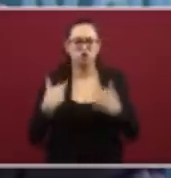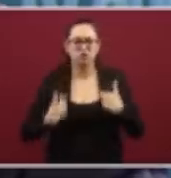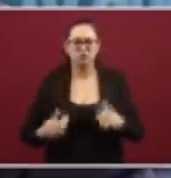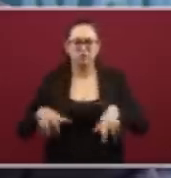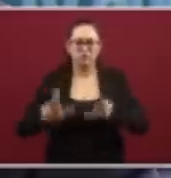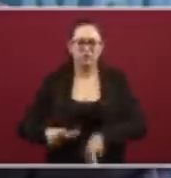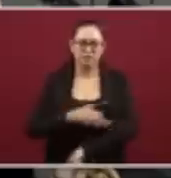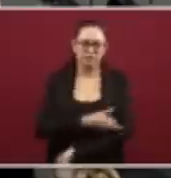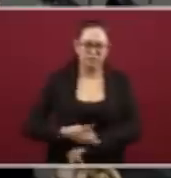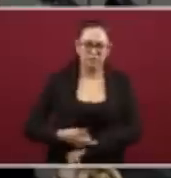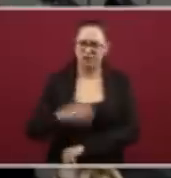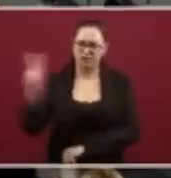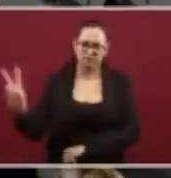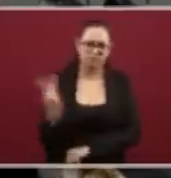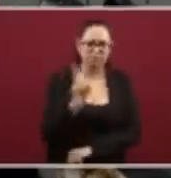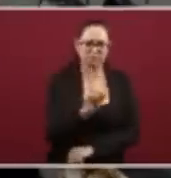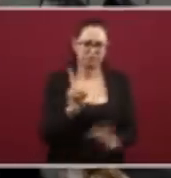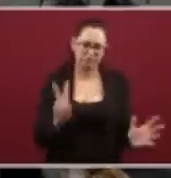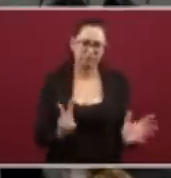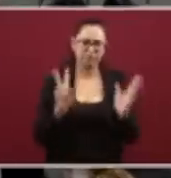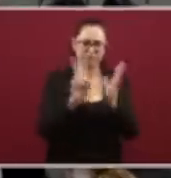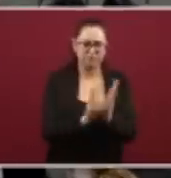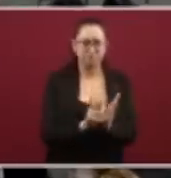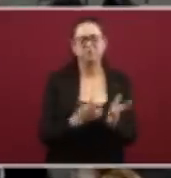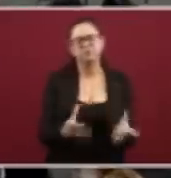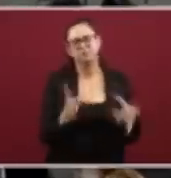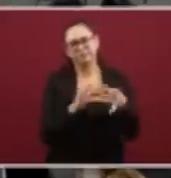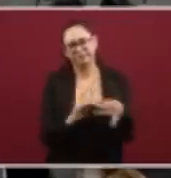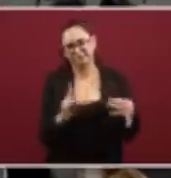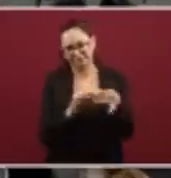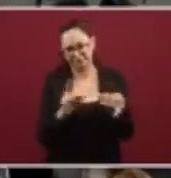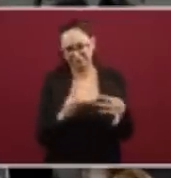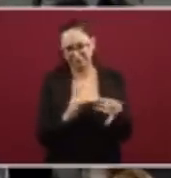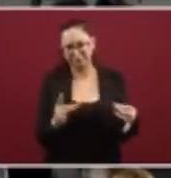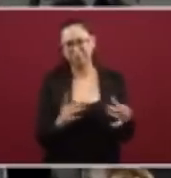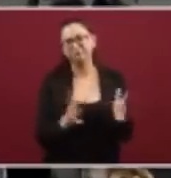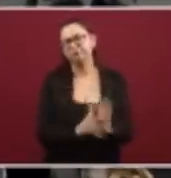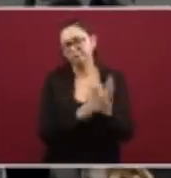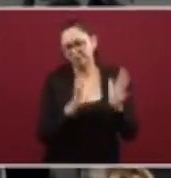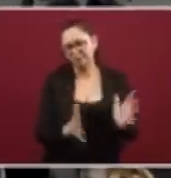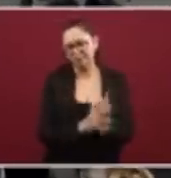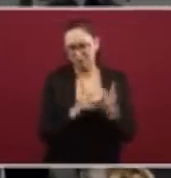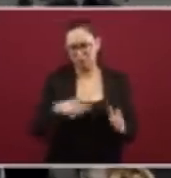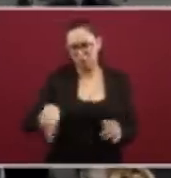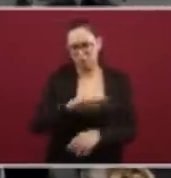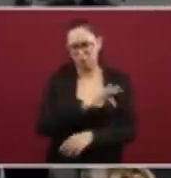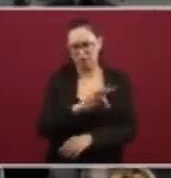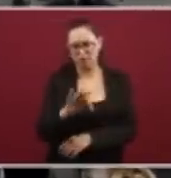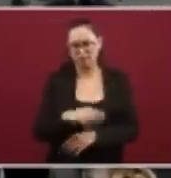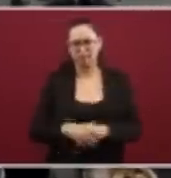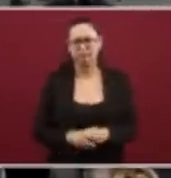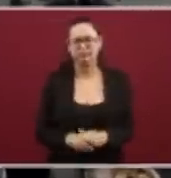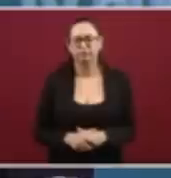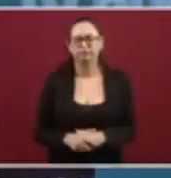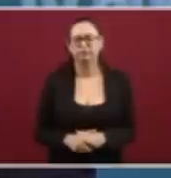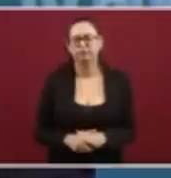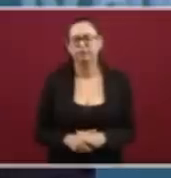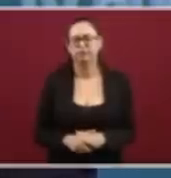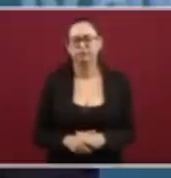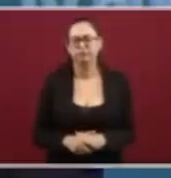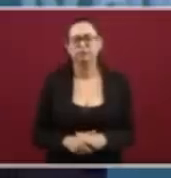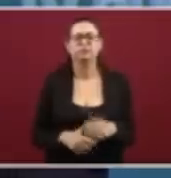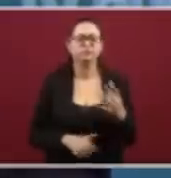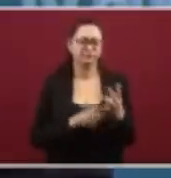afectadas para que participen con vos en el otorgamiento de los beneficios establecidos y desde luego un tema que ha estado